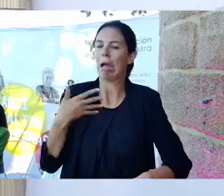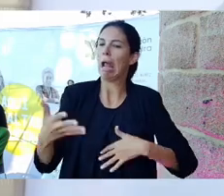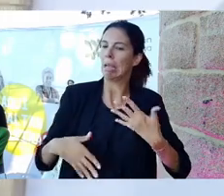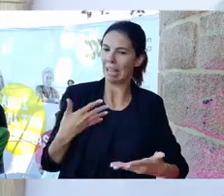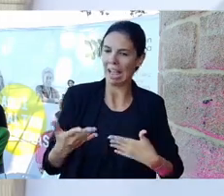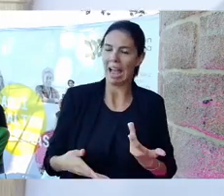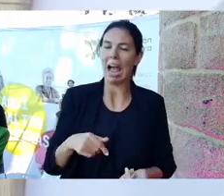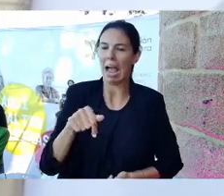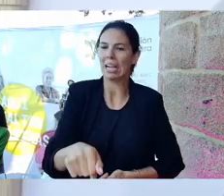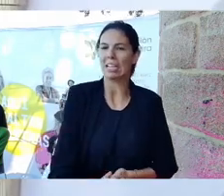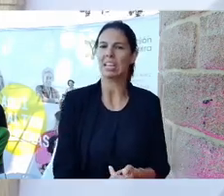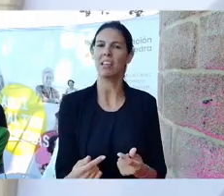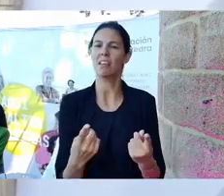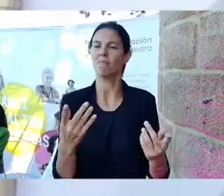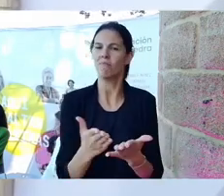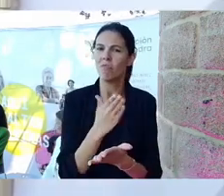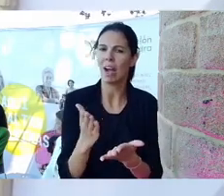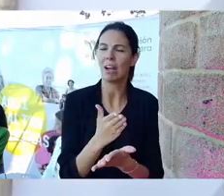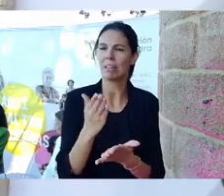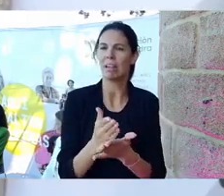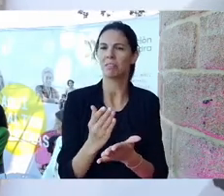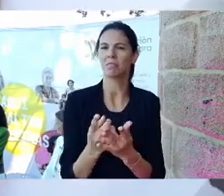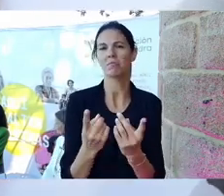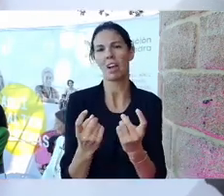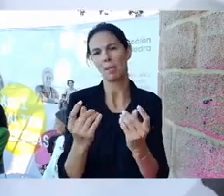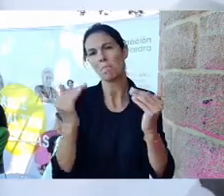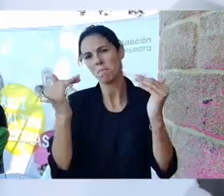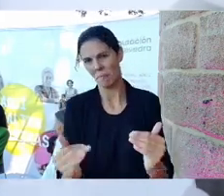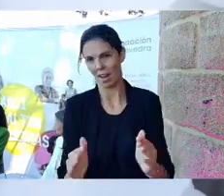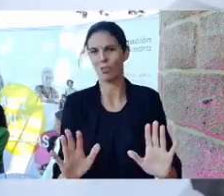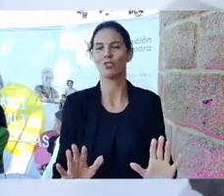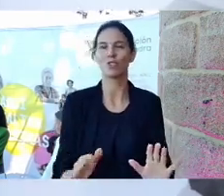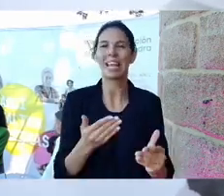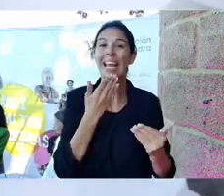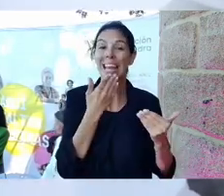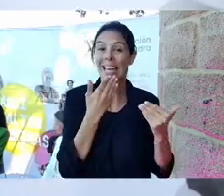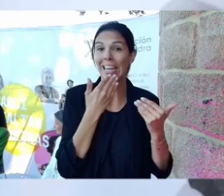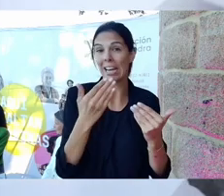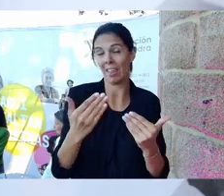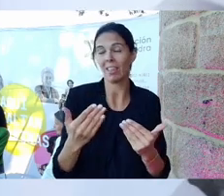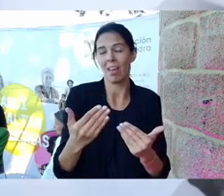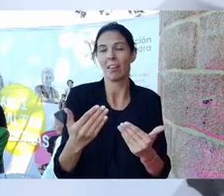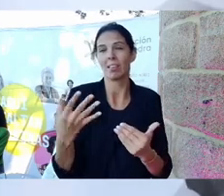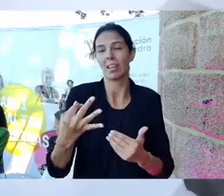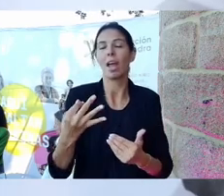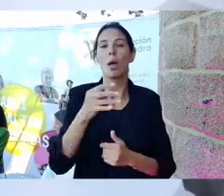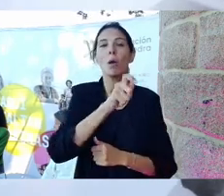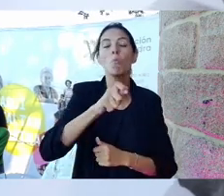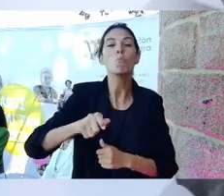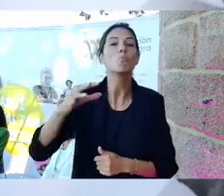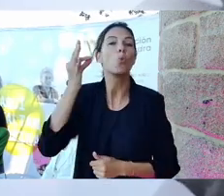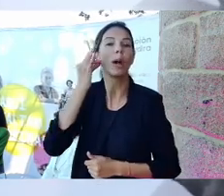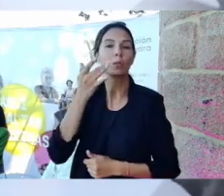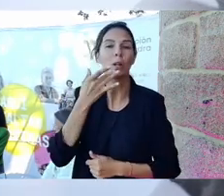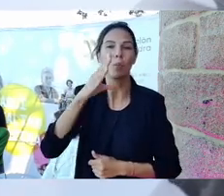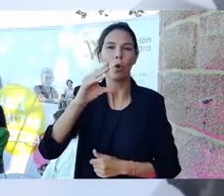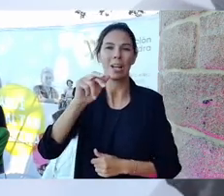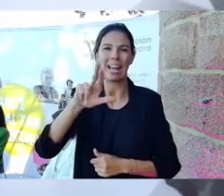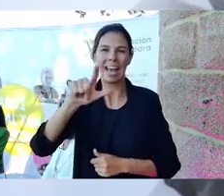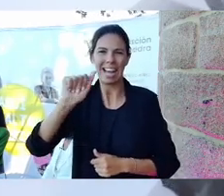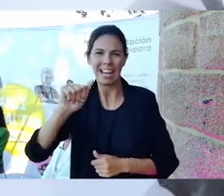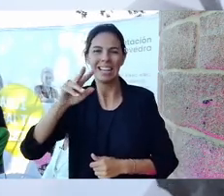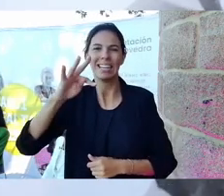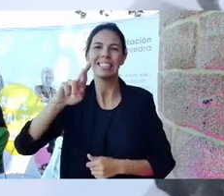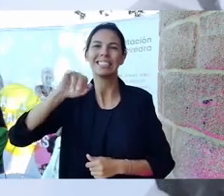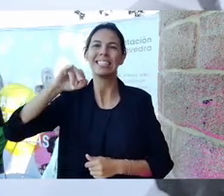alegría que aquí xa non faltan tantas páxinas. E iso é grazas, moito en parte, a mulleres